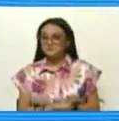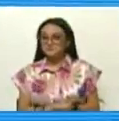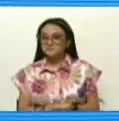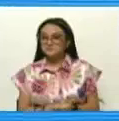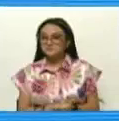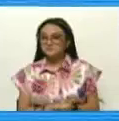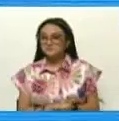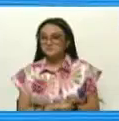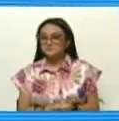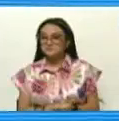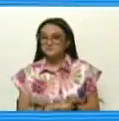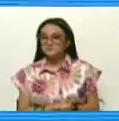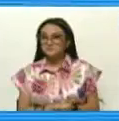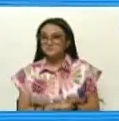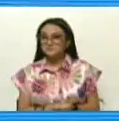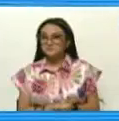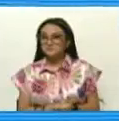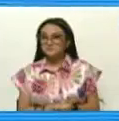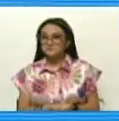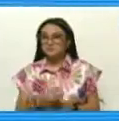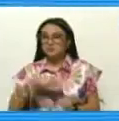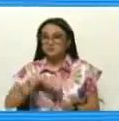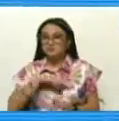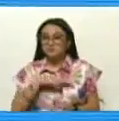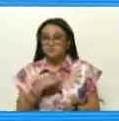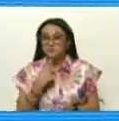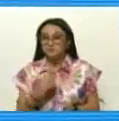Y nosotros dijimos